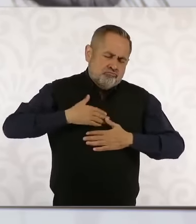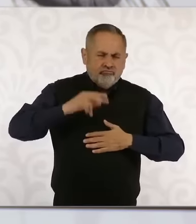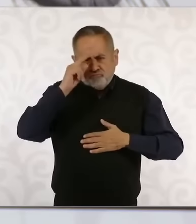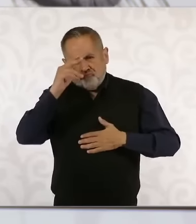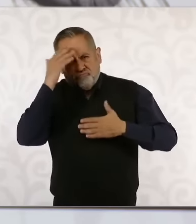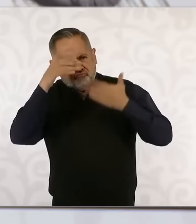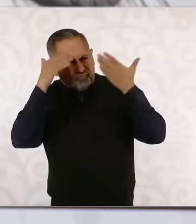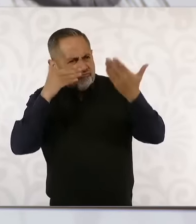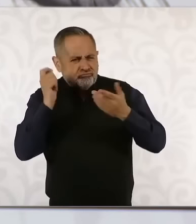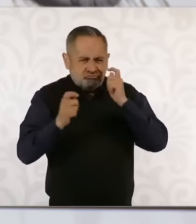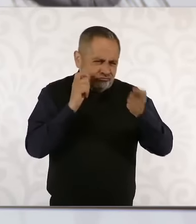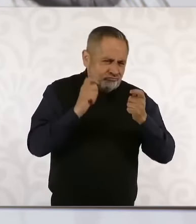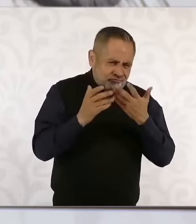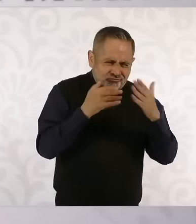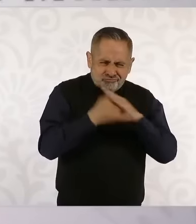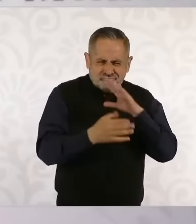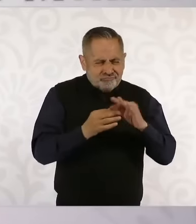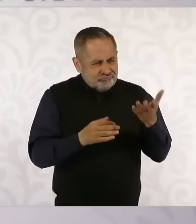o